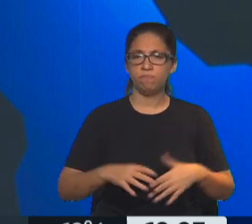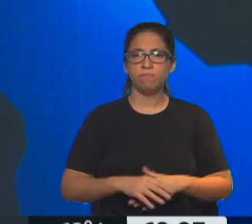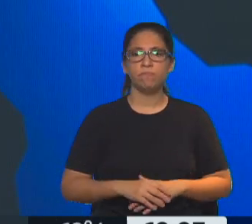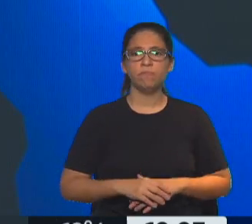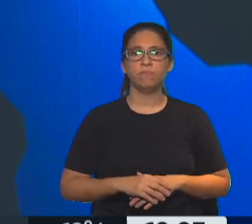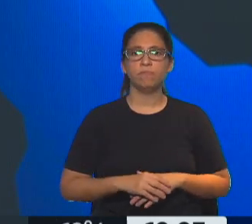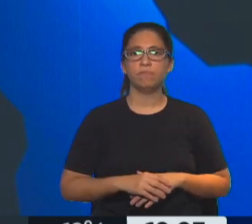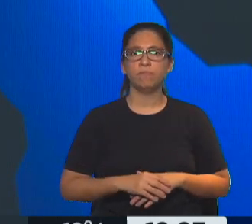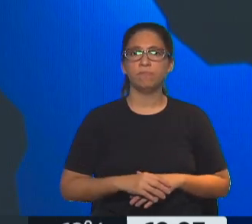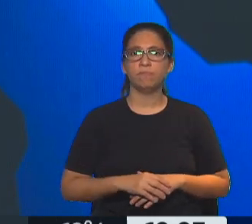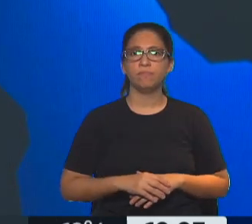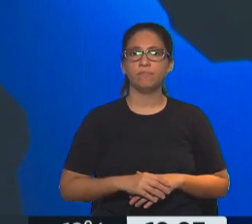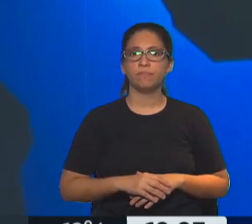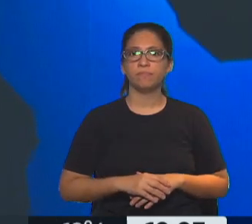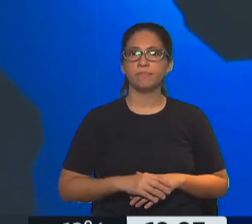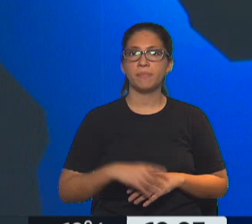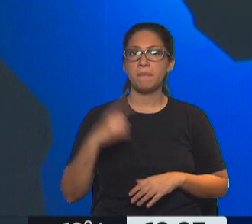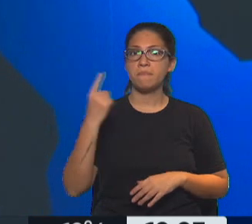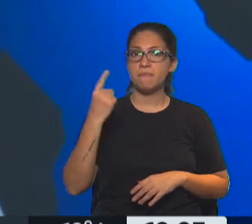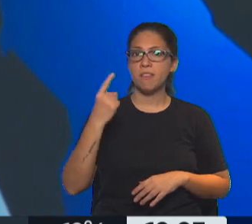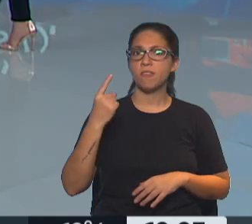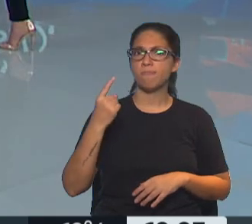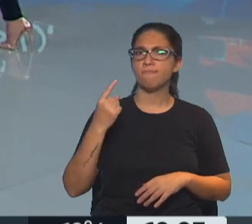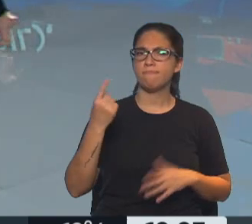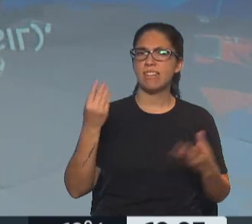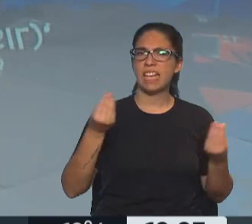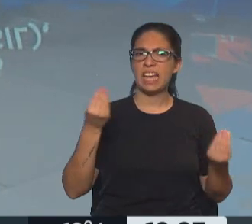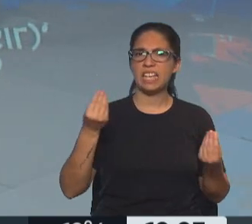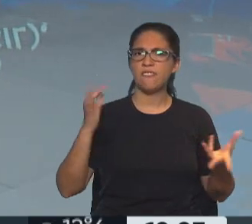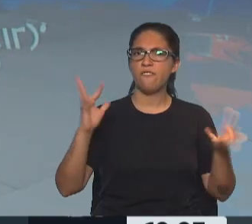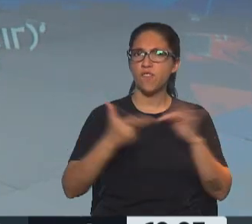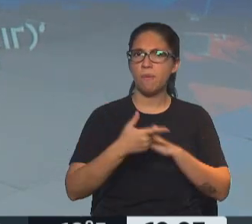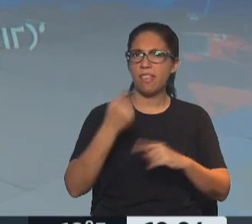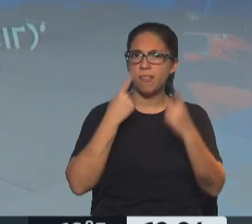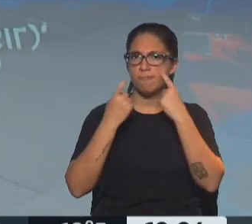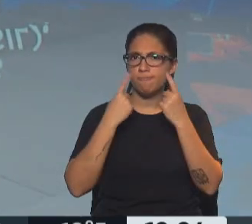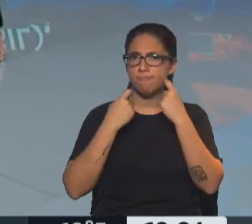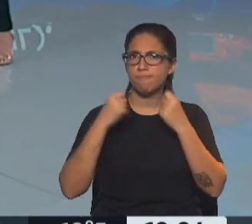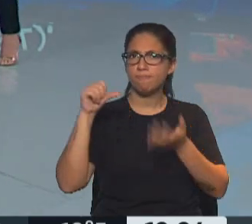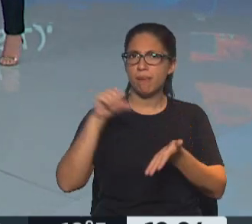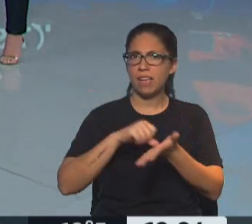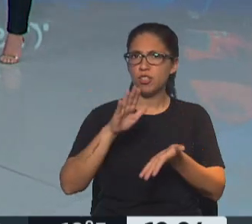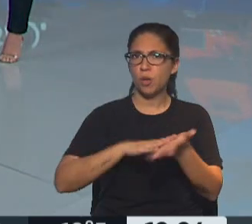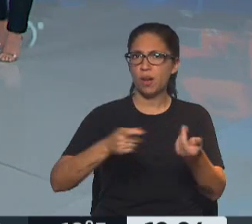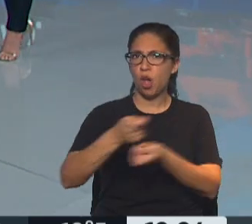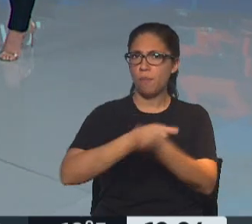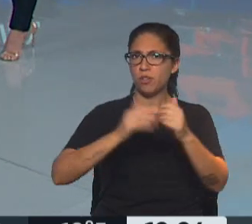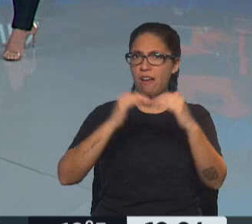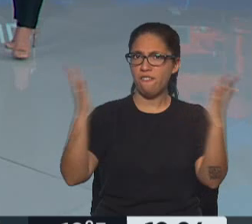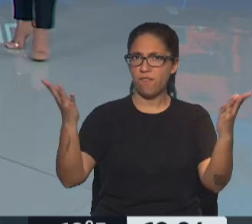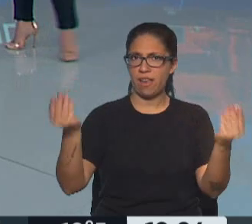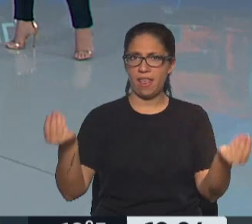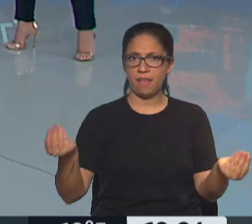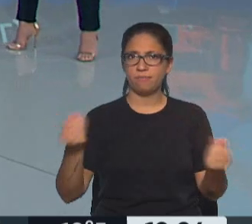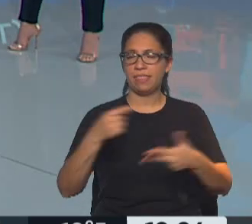de desincentivar? En primer lugar, repasemos más teóricamente cuáles son las formas de regulación que tiene un país sobre el comercio exterior. Yo diría en